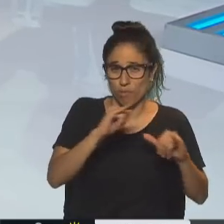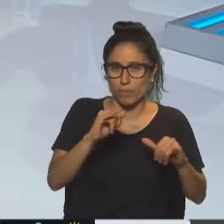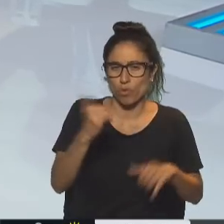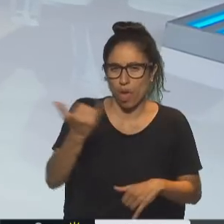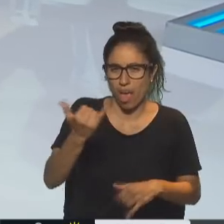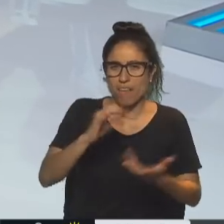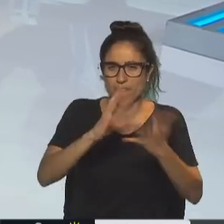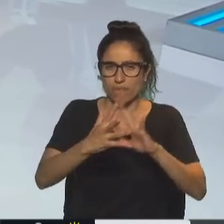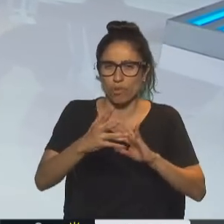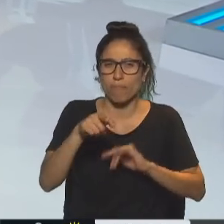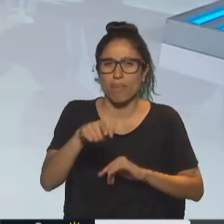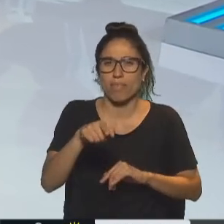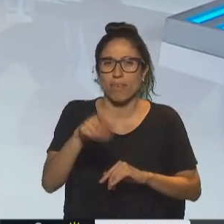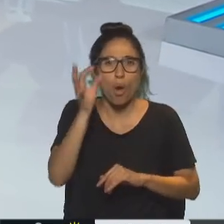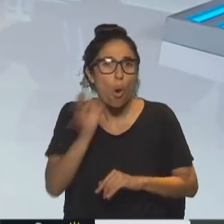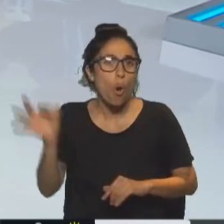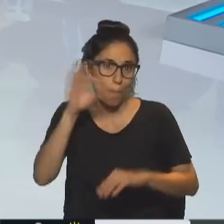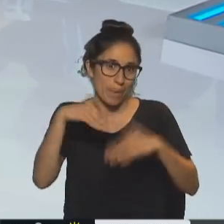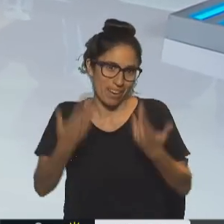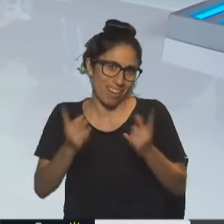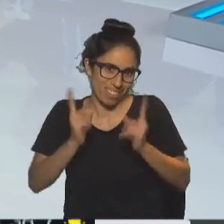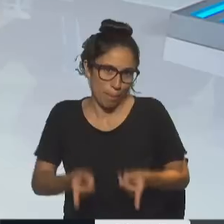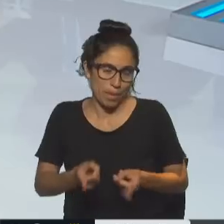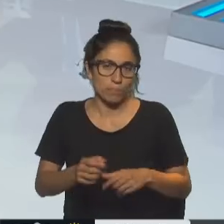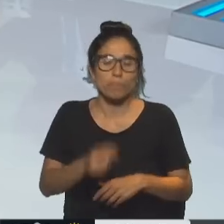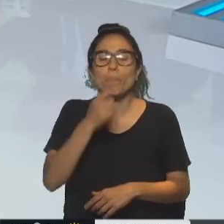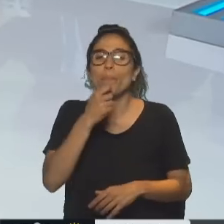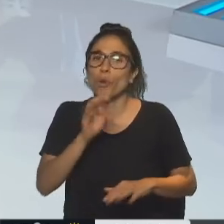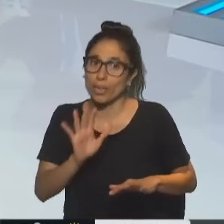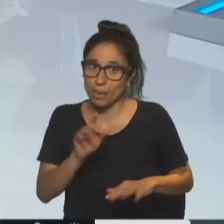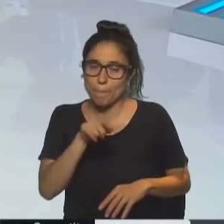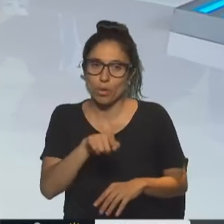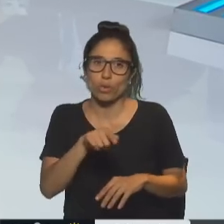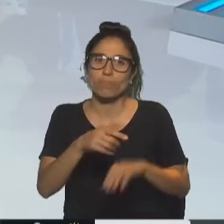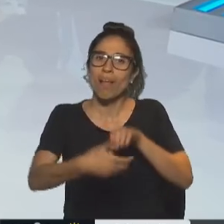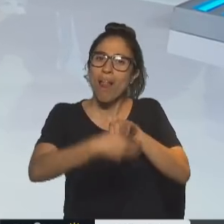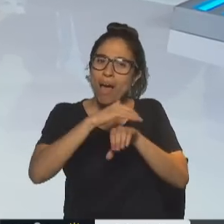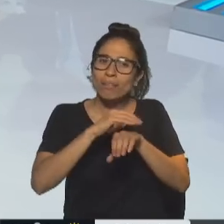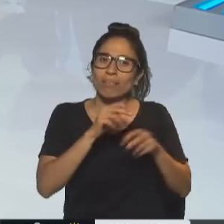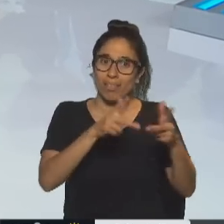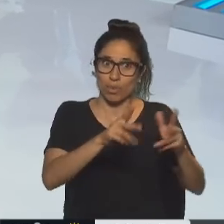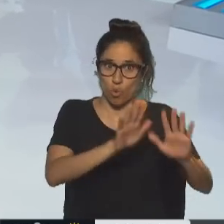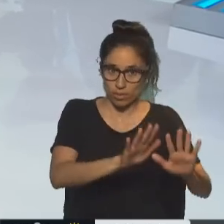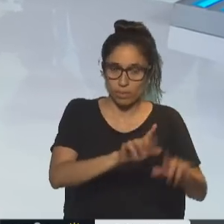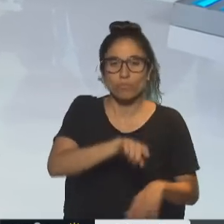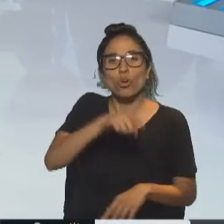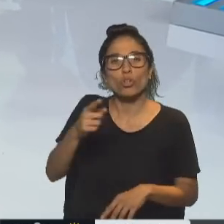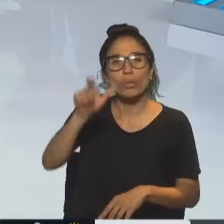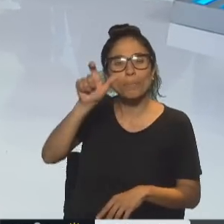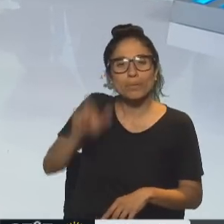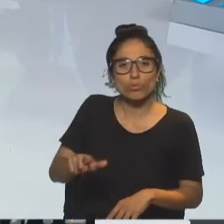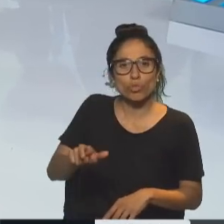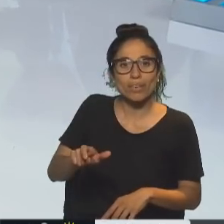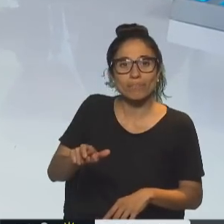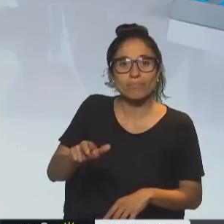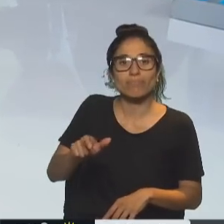tener contexto, escuchaste recién lo que dice el jefe de Buenos Aires. ¿Qué dice el senador Marcelo Parrilli? A